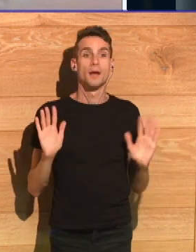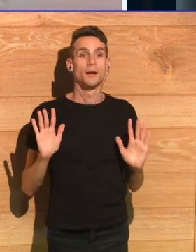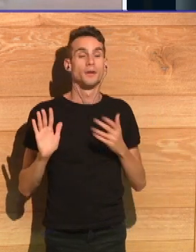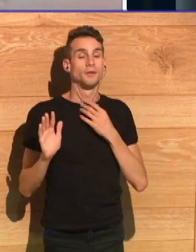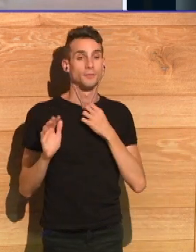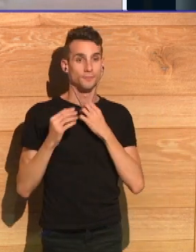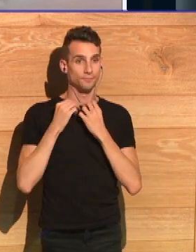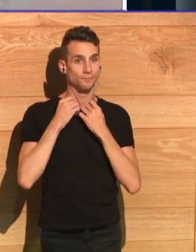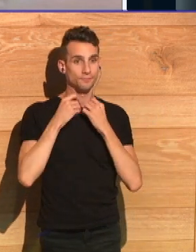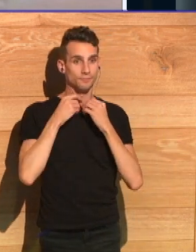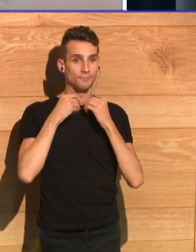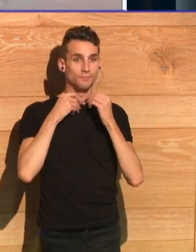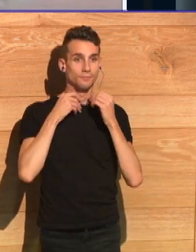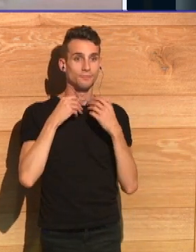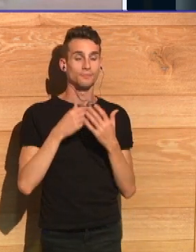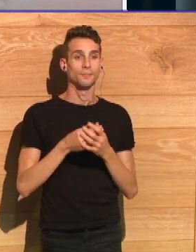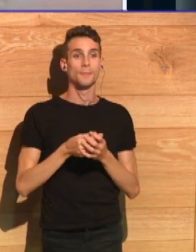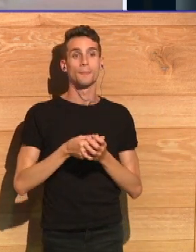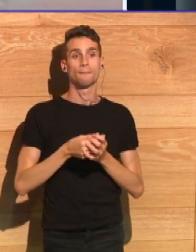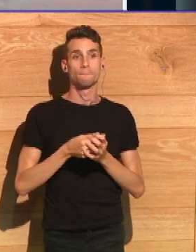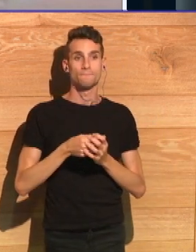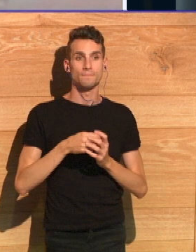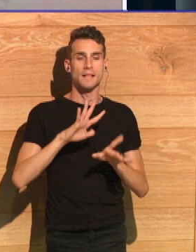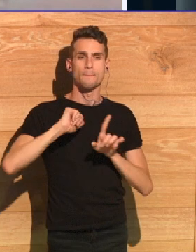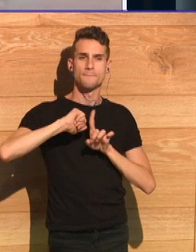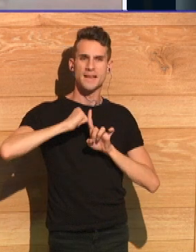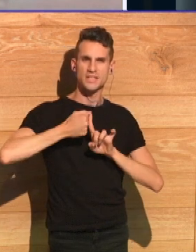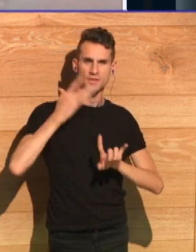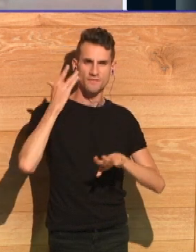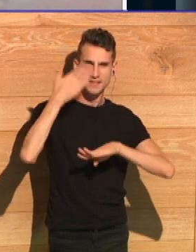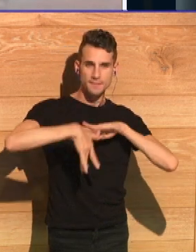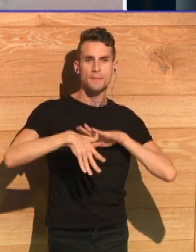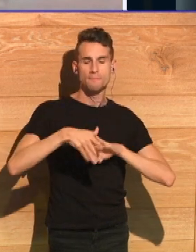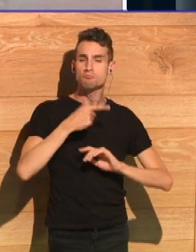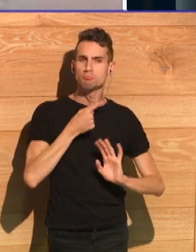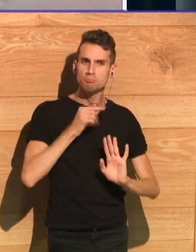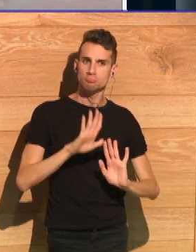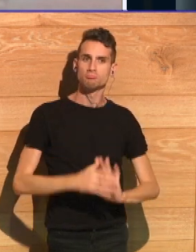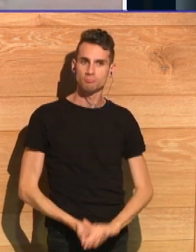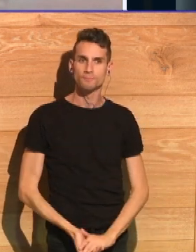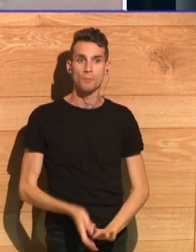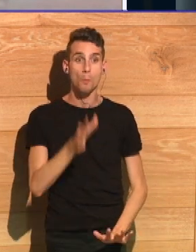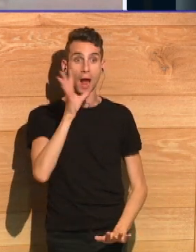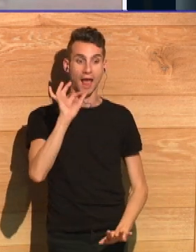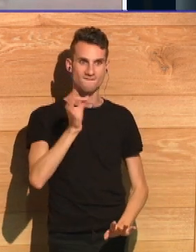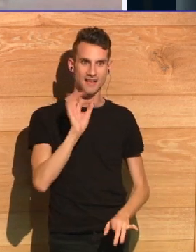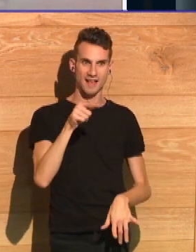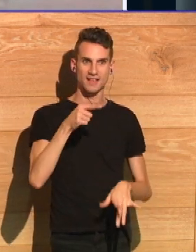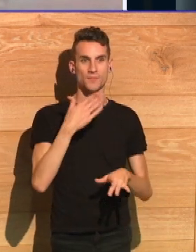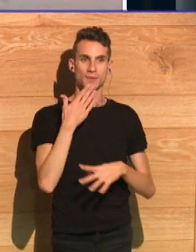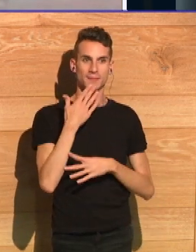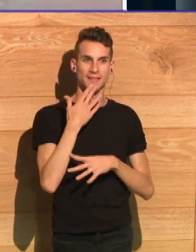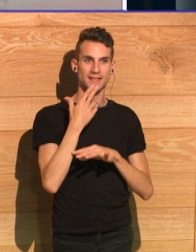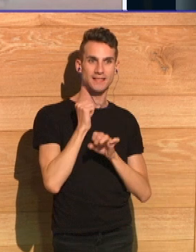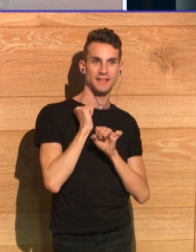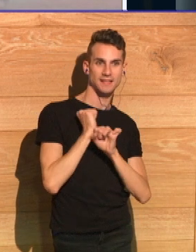Pero sí que me gusta esa presión del plazo, ¿no? Del plazo de entrega, porque es verdad que te lleva a